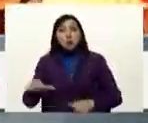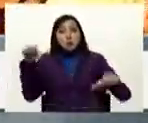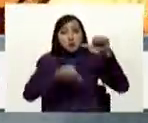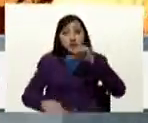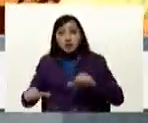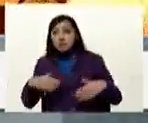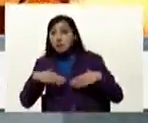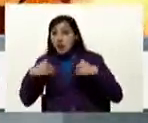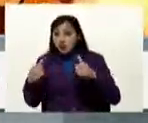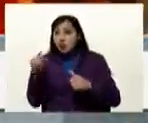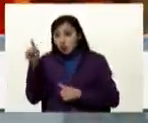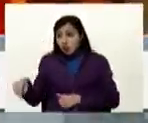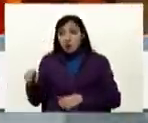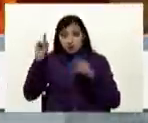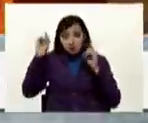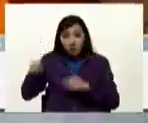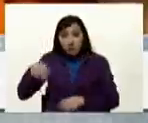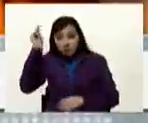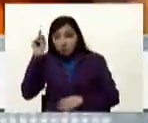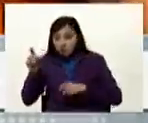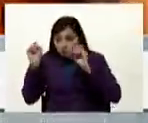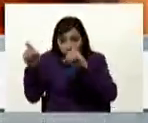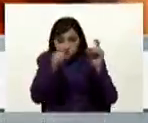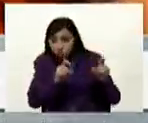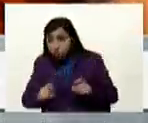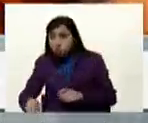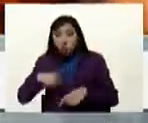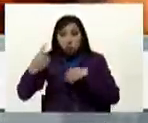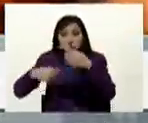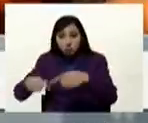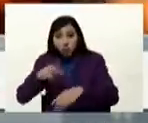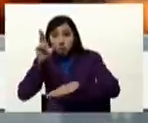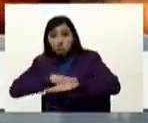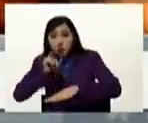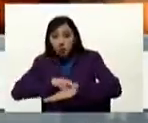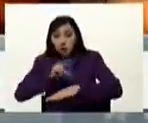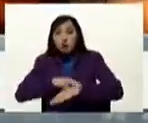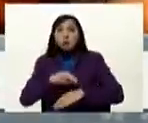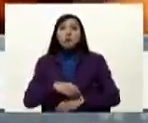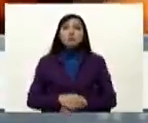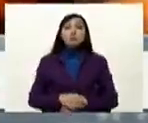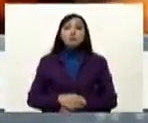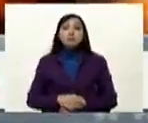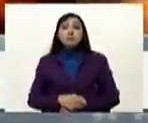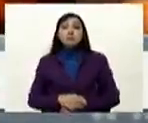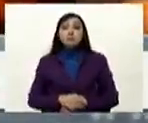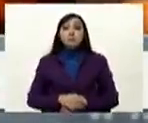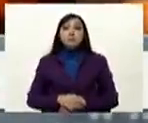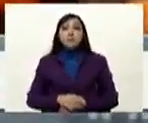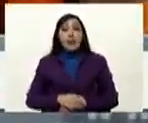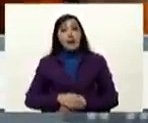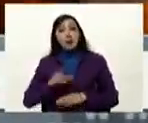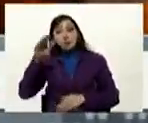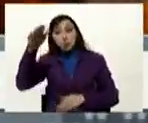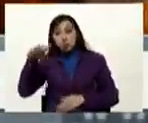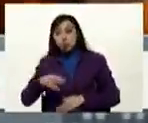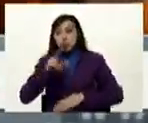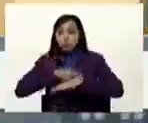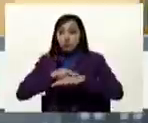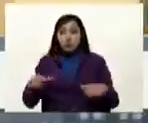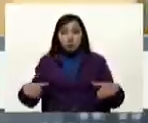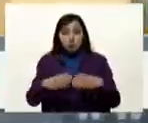encargado de formar la generación de médicos y médicas del futuro de Venezuela